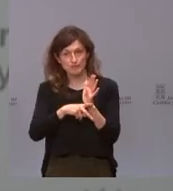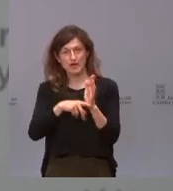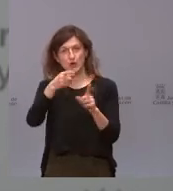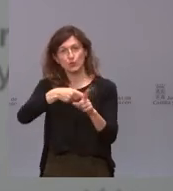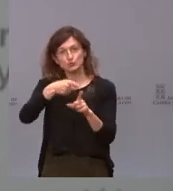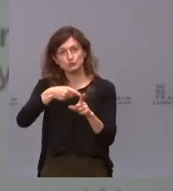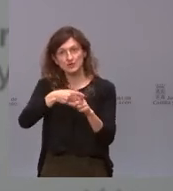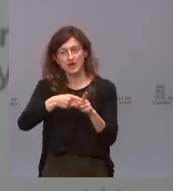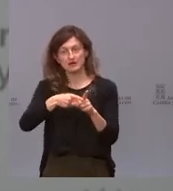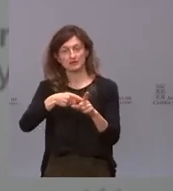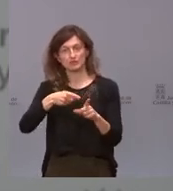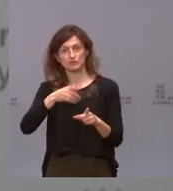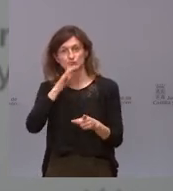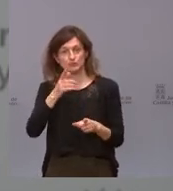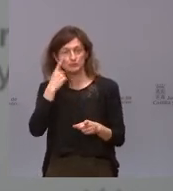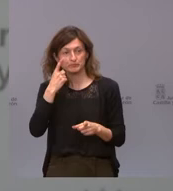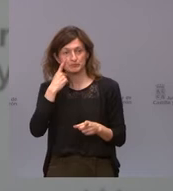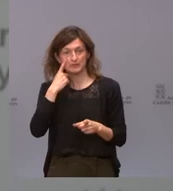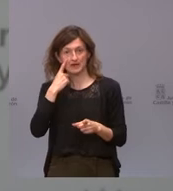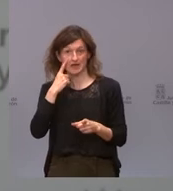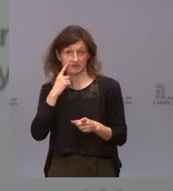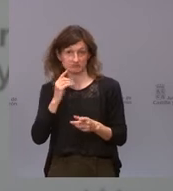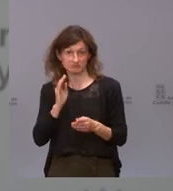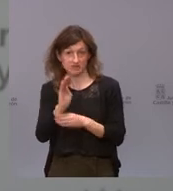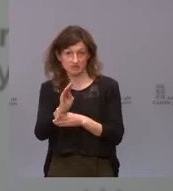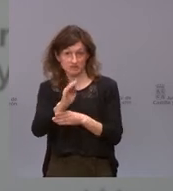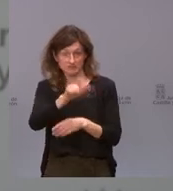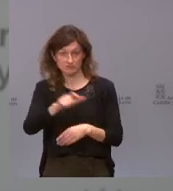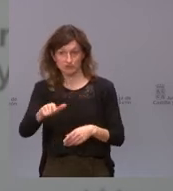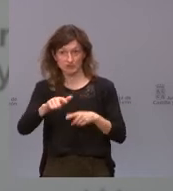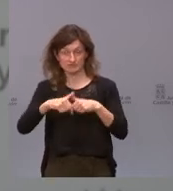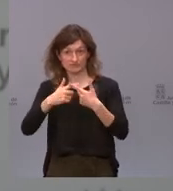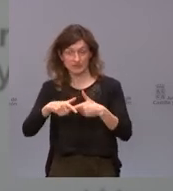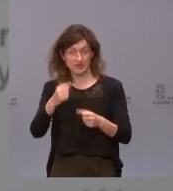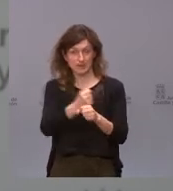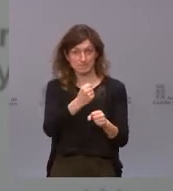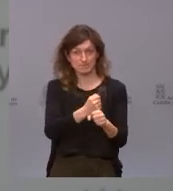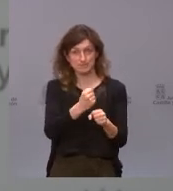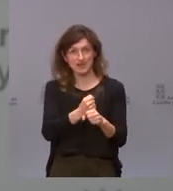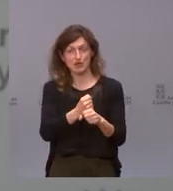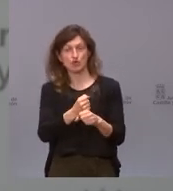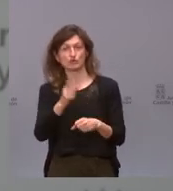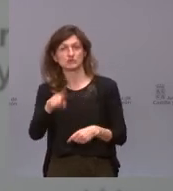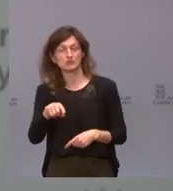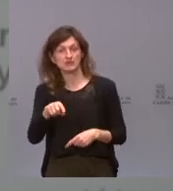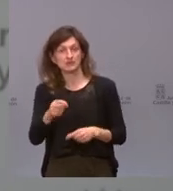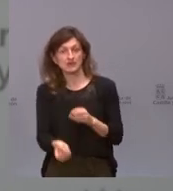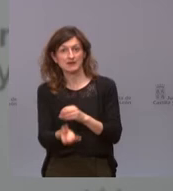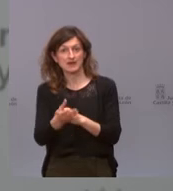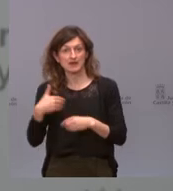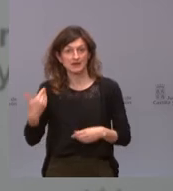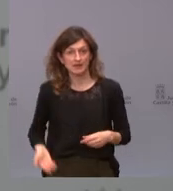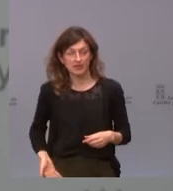y la hemos utilizado sobre todo en favor de las personas de castilla y león' en favor del empleo en favor de la creación de riqueza